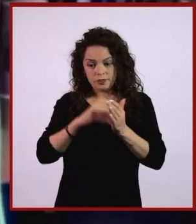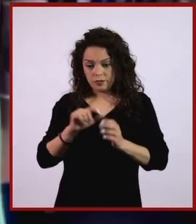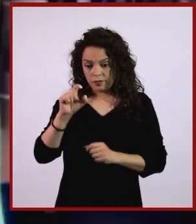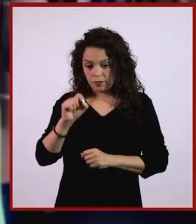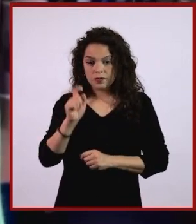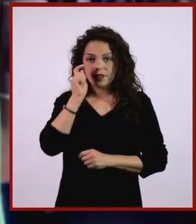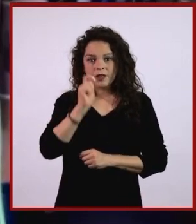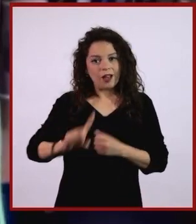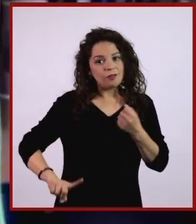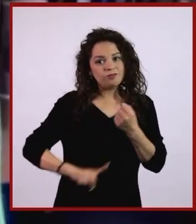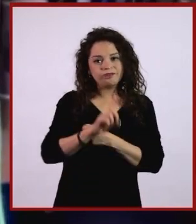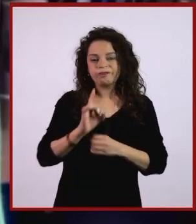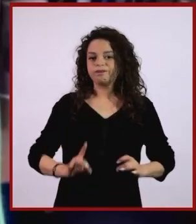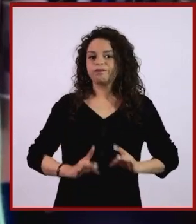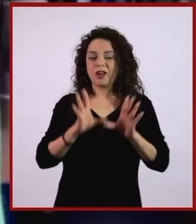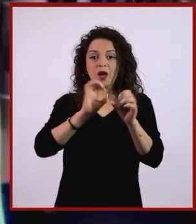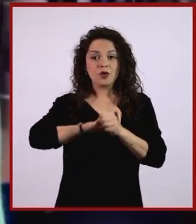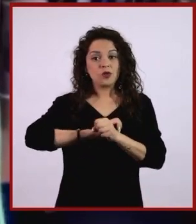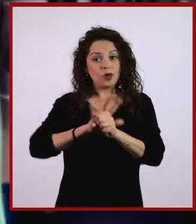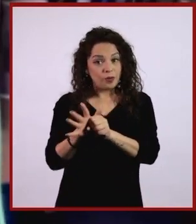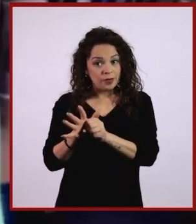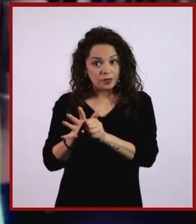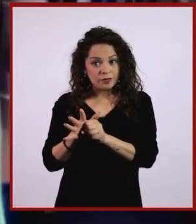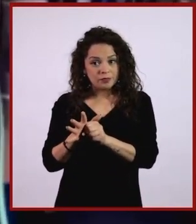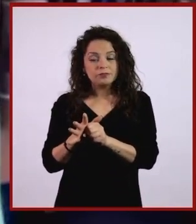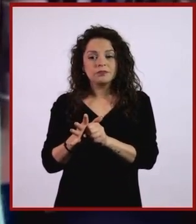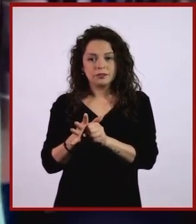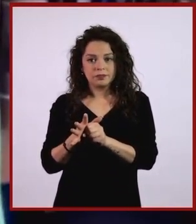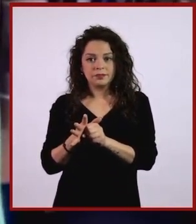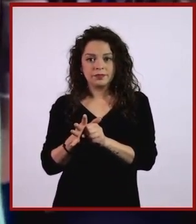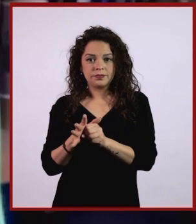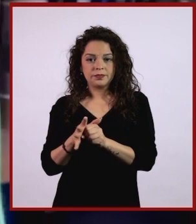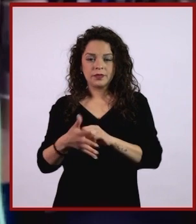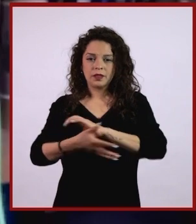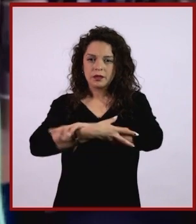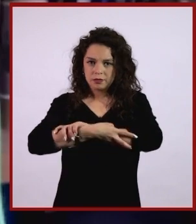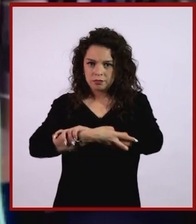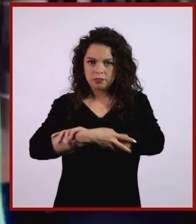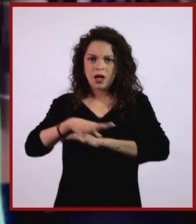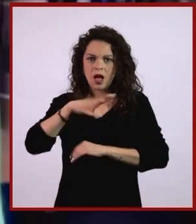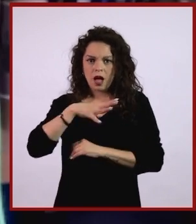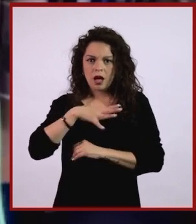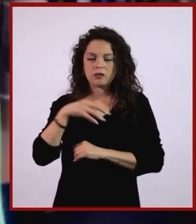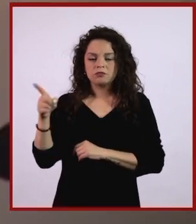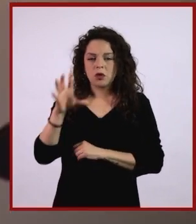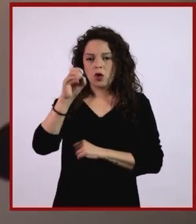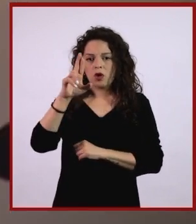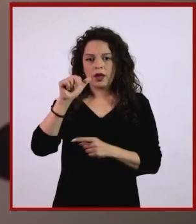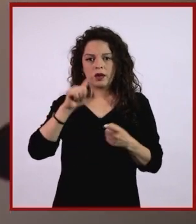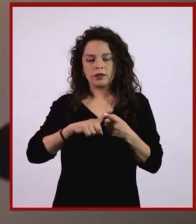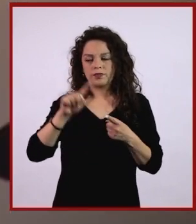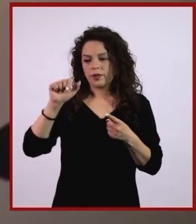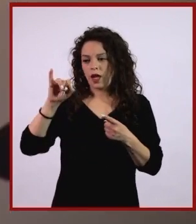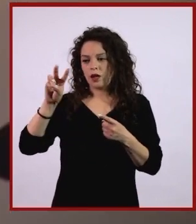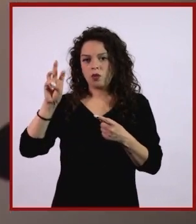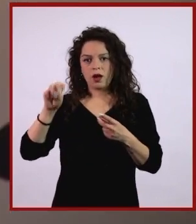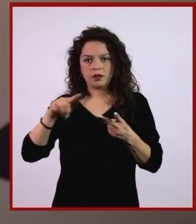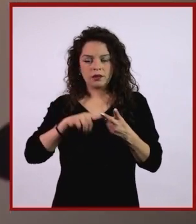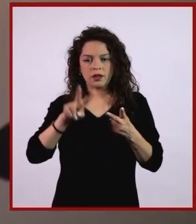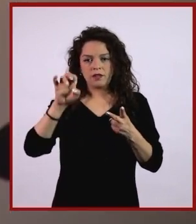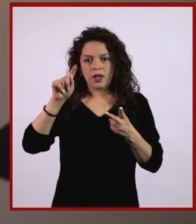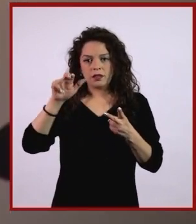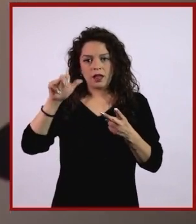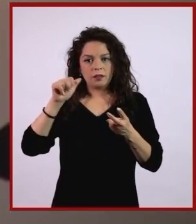con la epidemia de COVID-19, las sociedades con mayor cohesión social, como Taiwán, como Corea, como